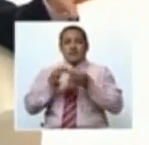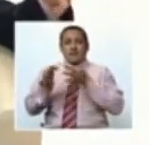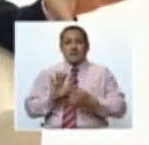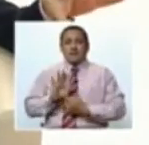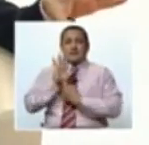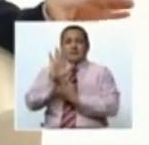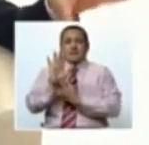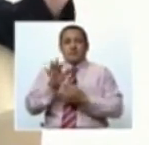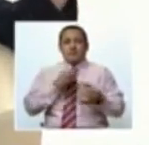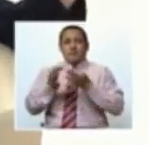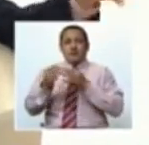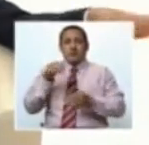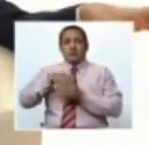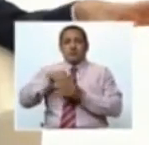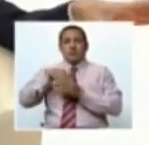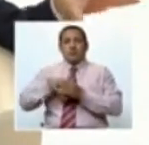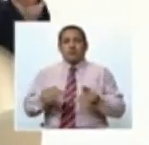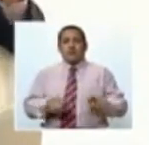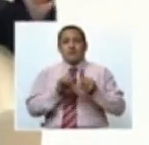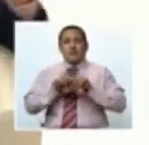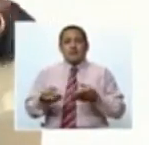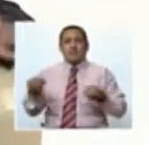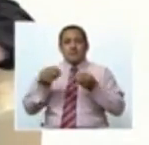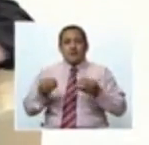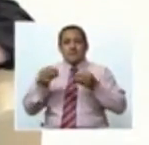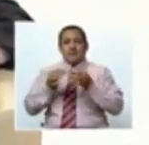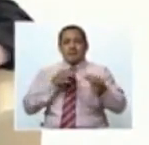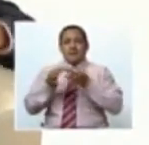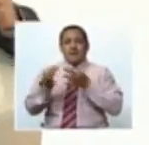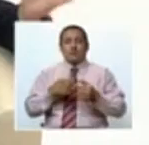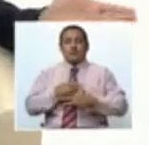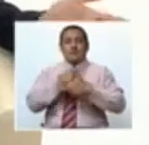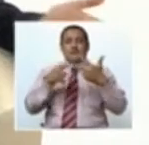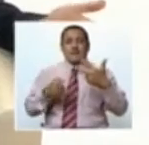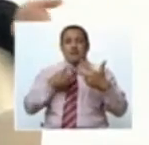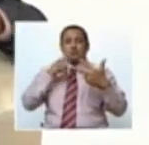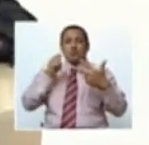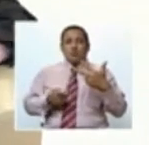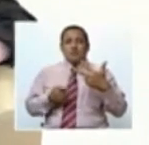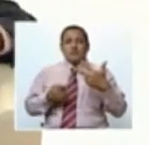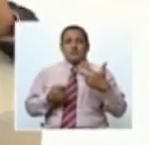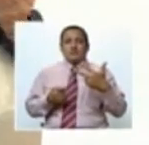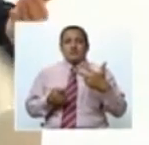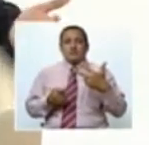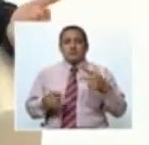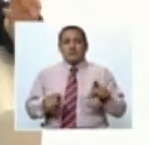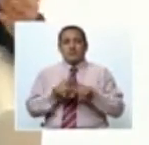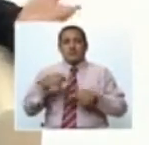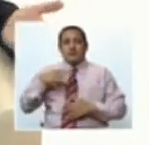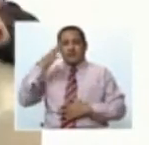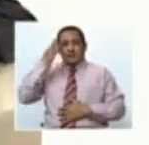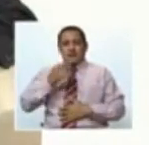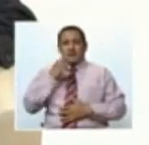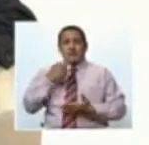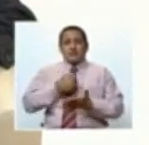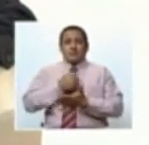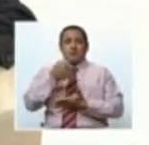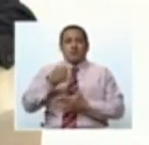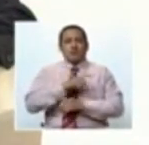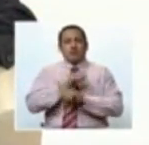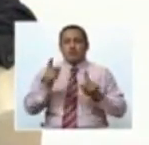ve expresados en los votos de una y otra parte. 3 magistrados consideran que